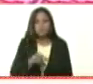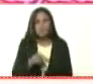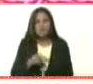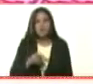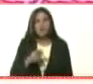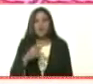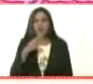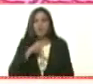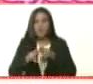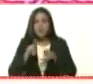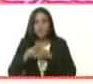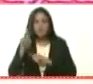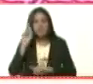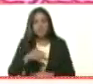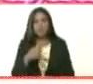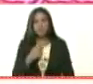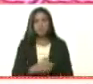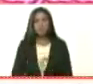mis críticas.